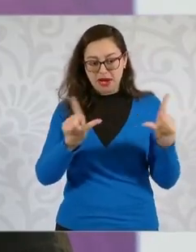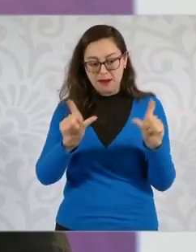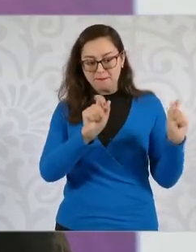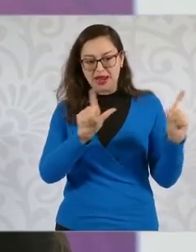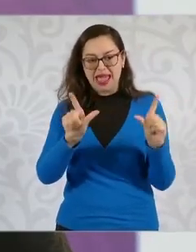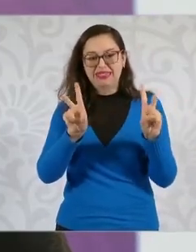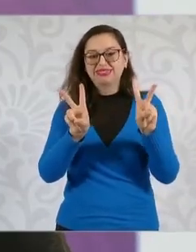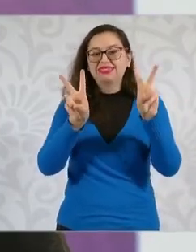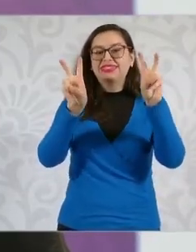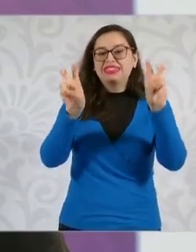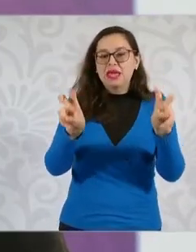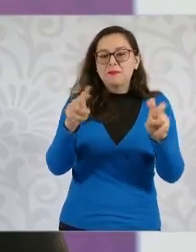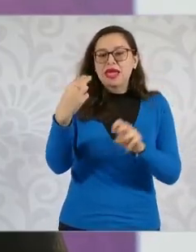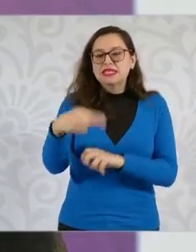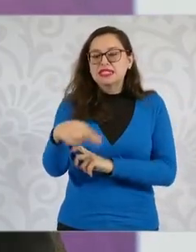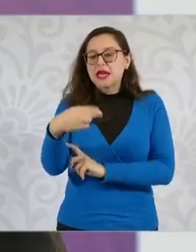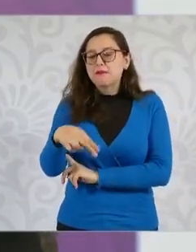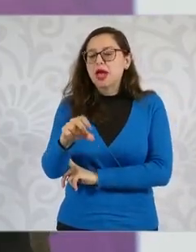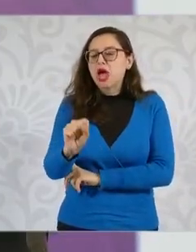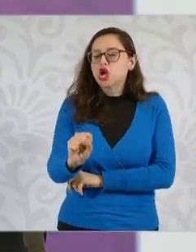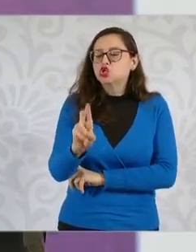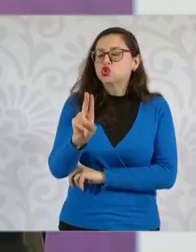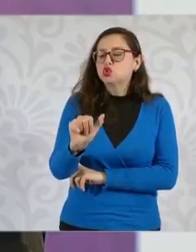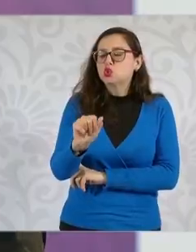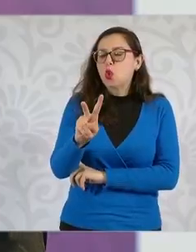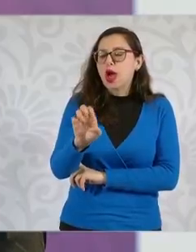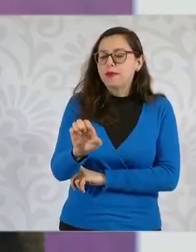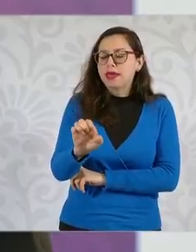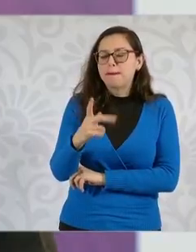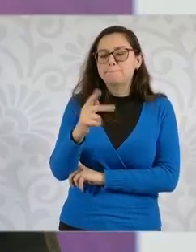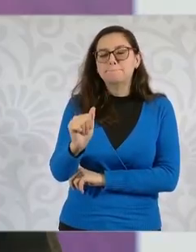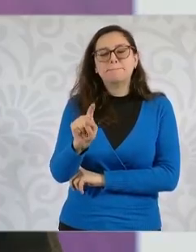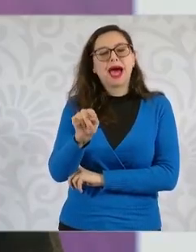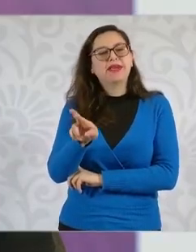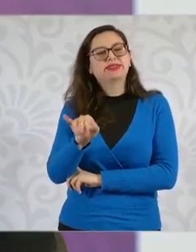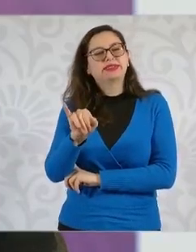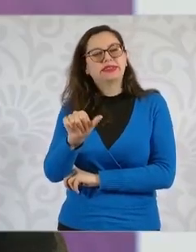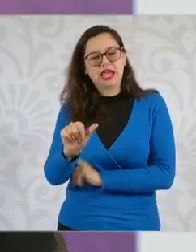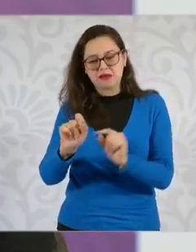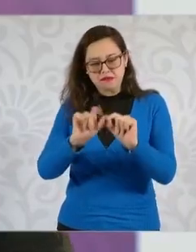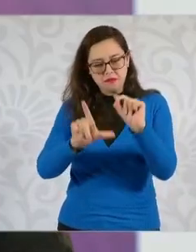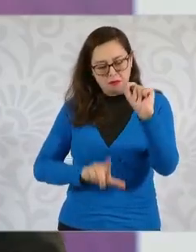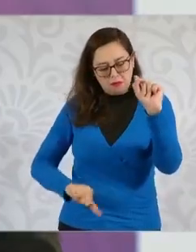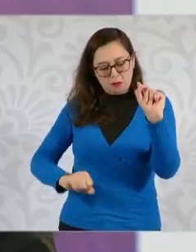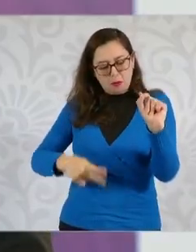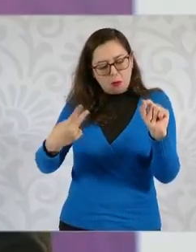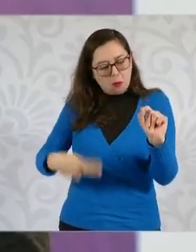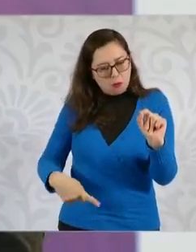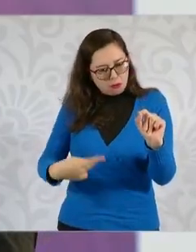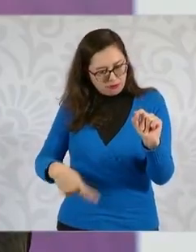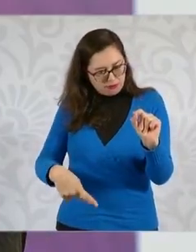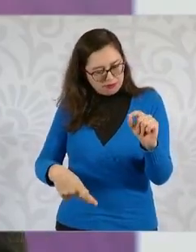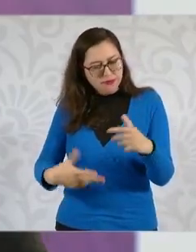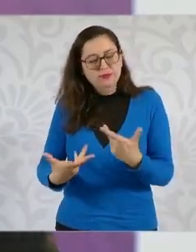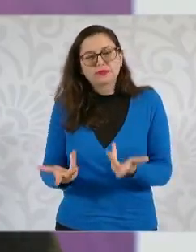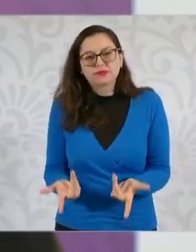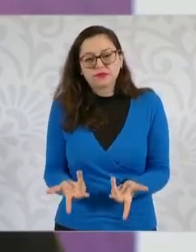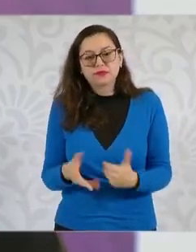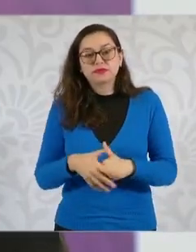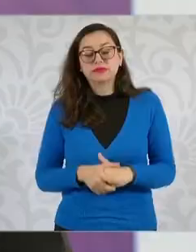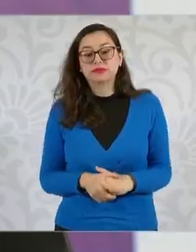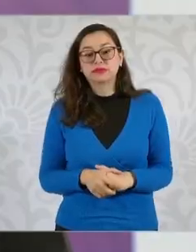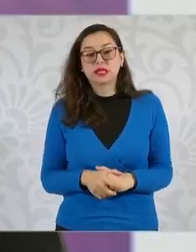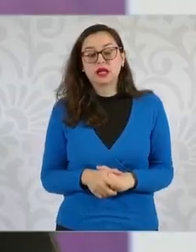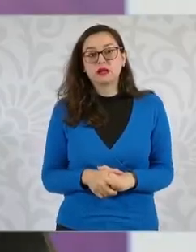donde vamos a abordar el mucho mucha de las vidas